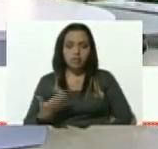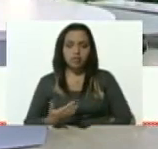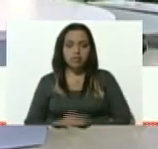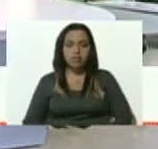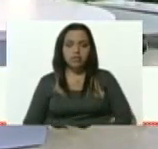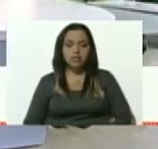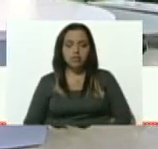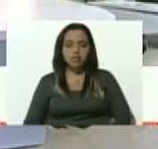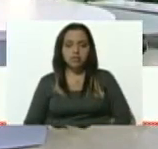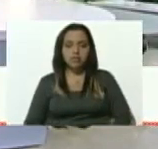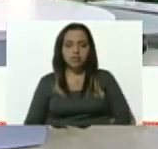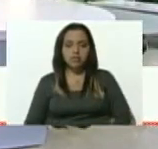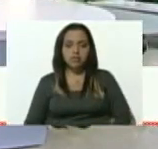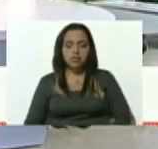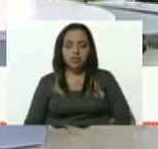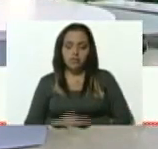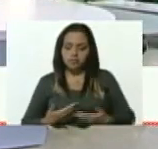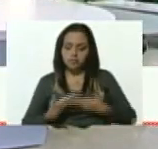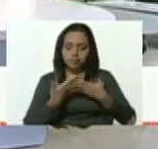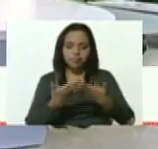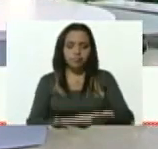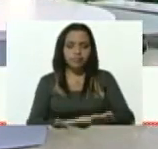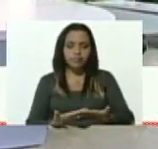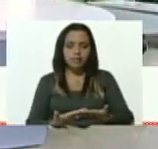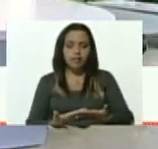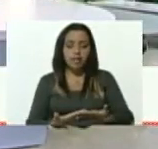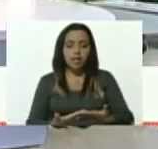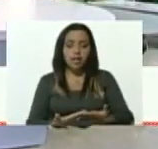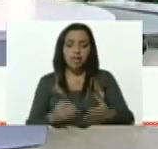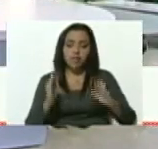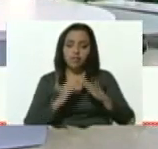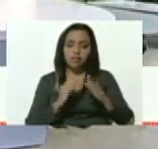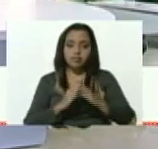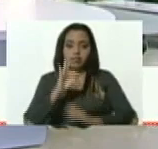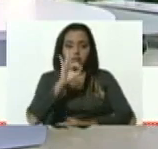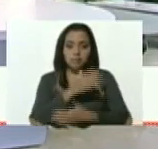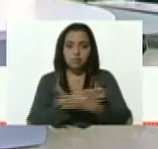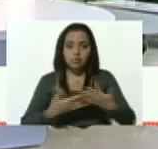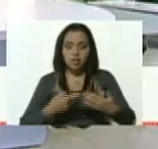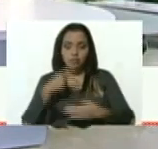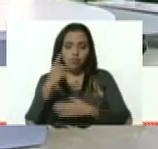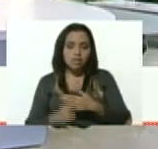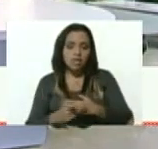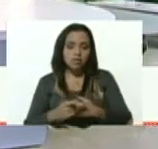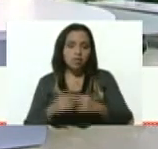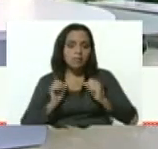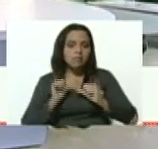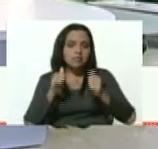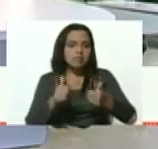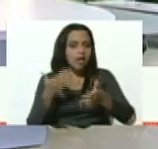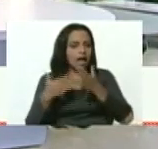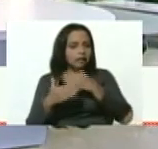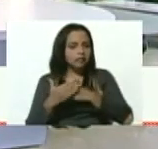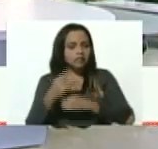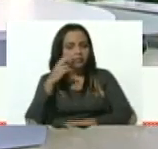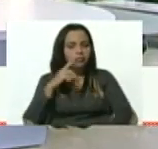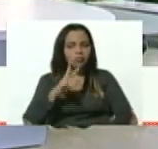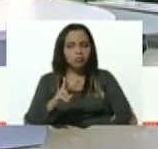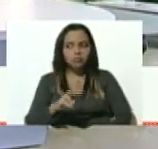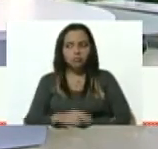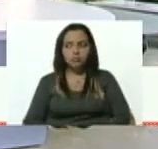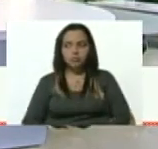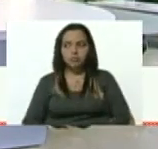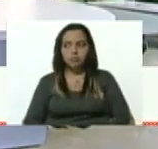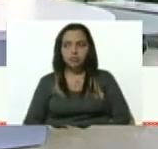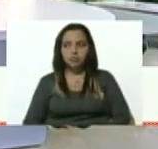ministro Márquez. Le dediquemos la vivienda 3 millones al proyecto original, a visualizarlo,